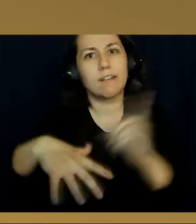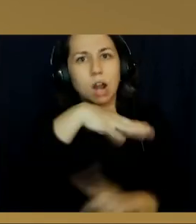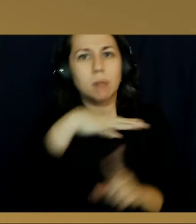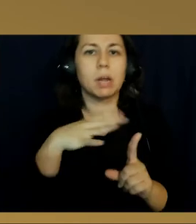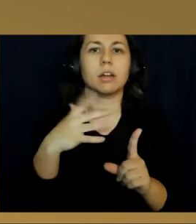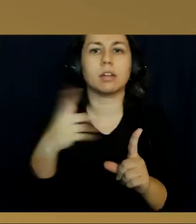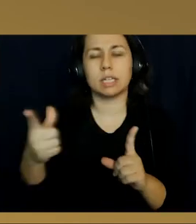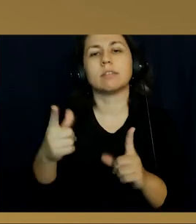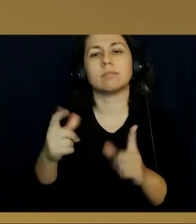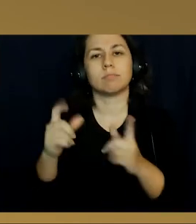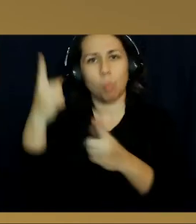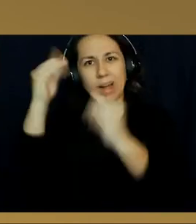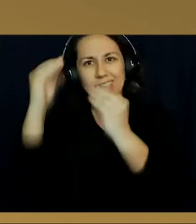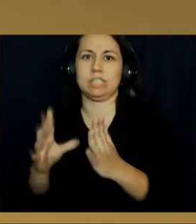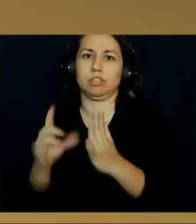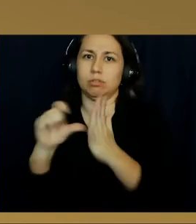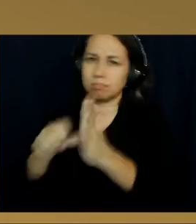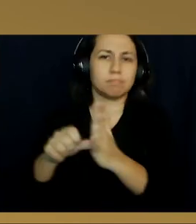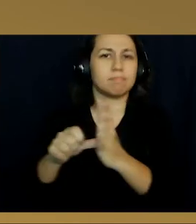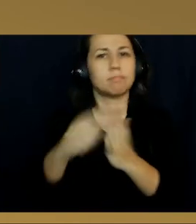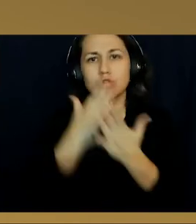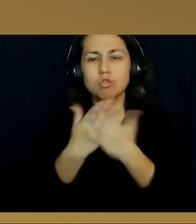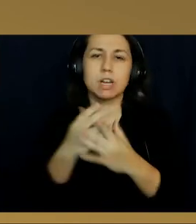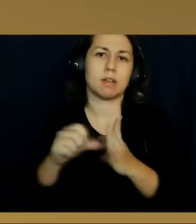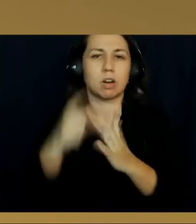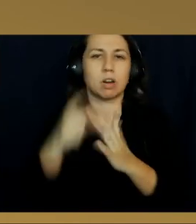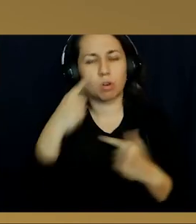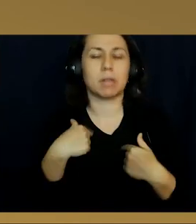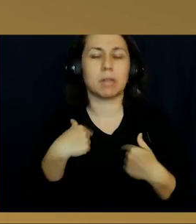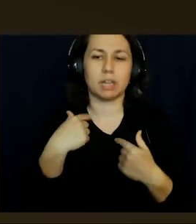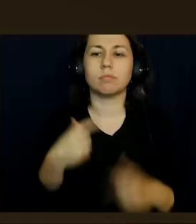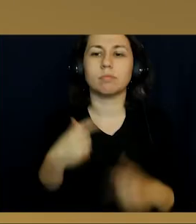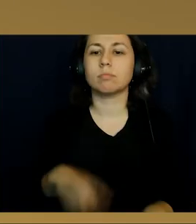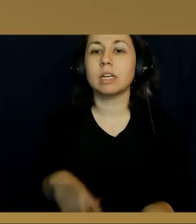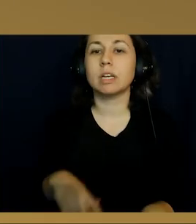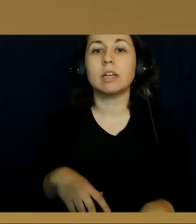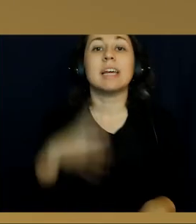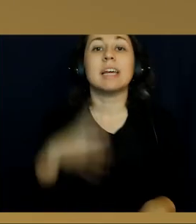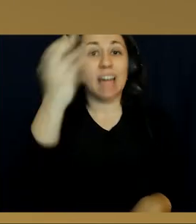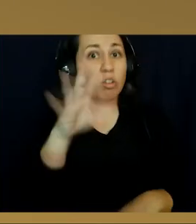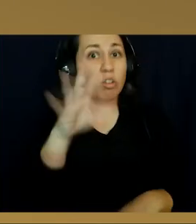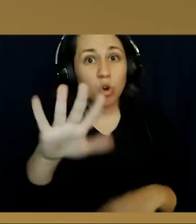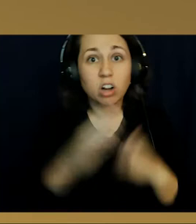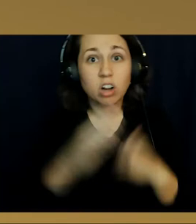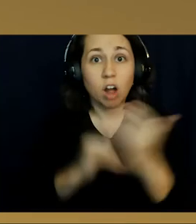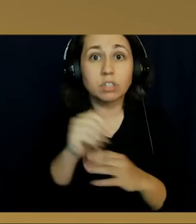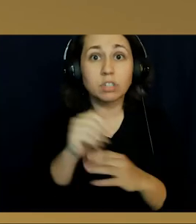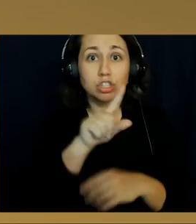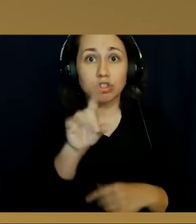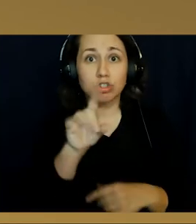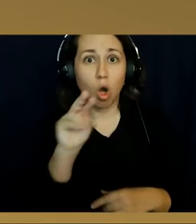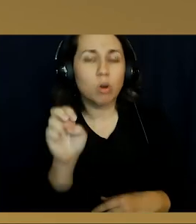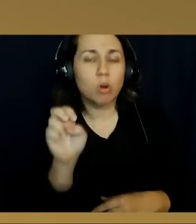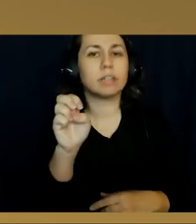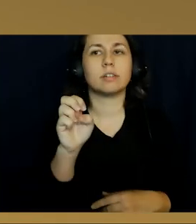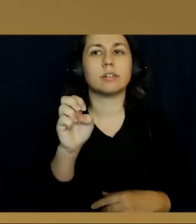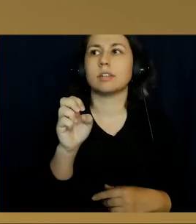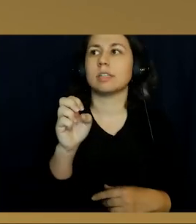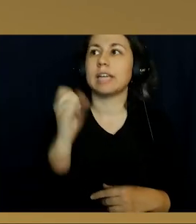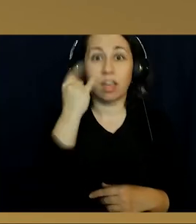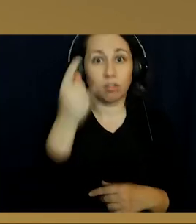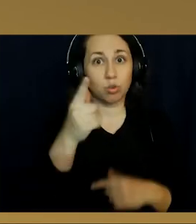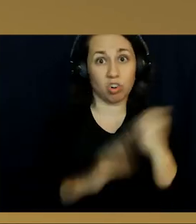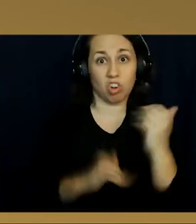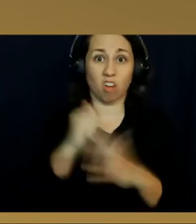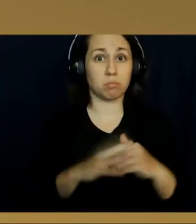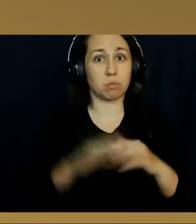apoyo, especialmente al señor Tan, que ha dejado el mayor impacto en los últimos 4 años. Sal de tu zona de confort y está dispuesto a fracasar,